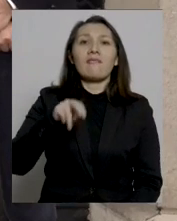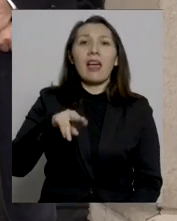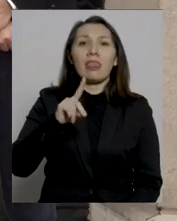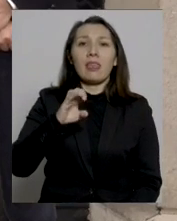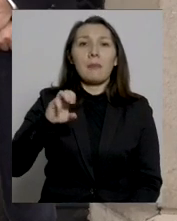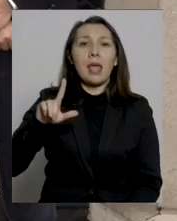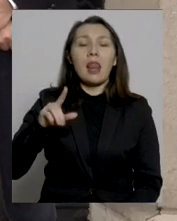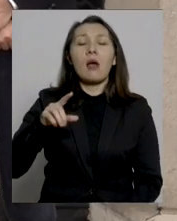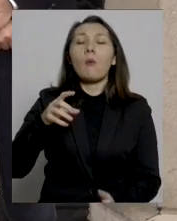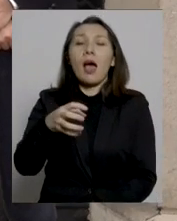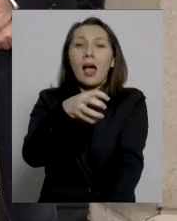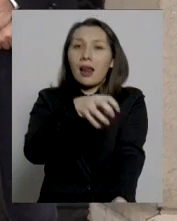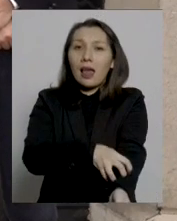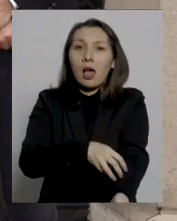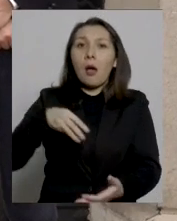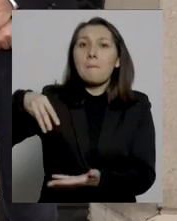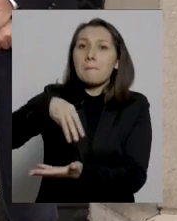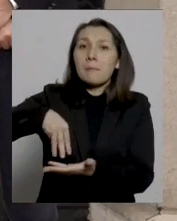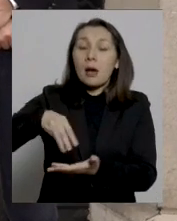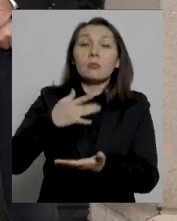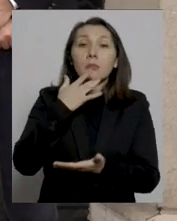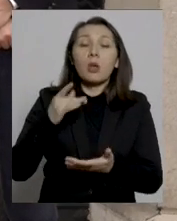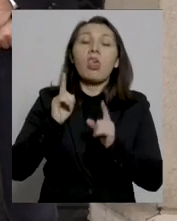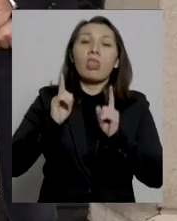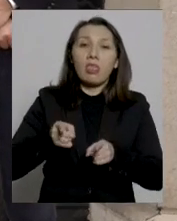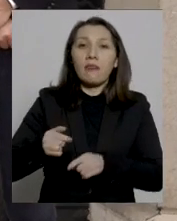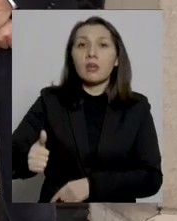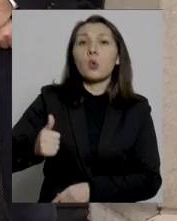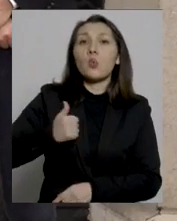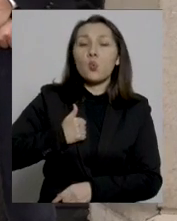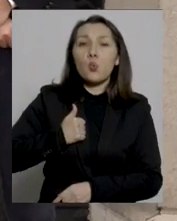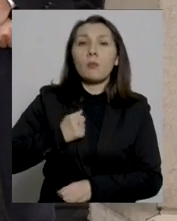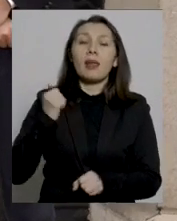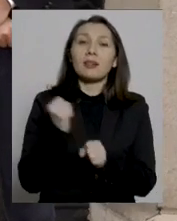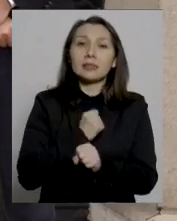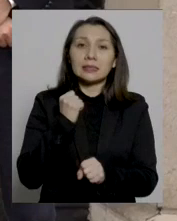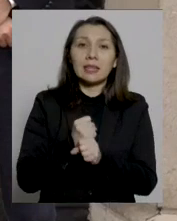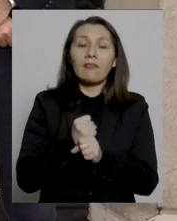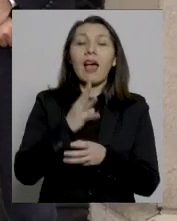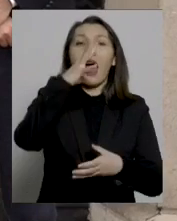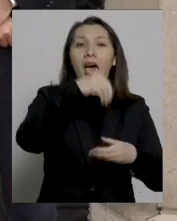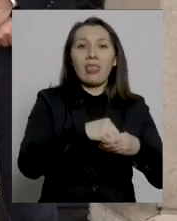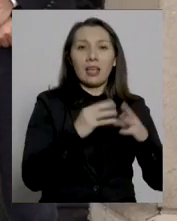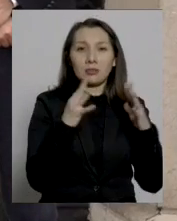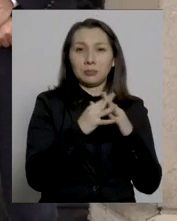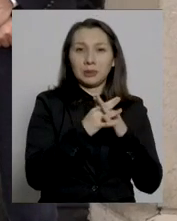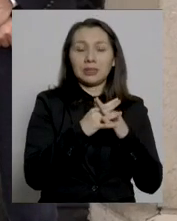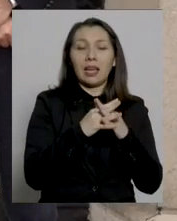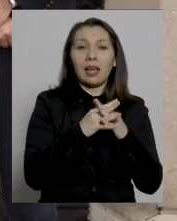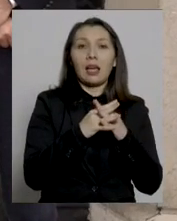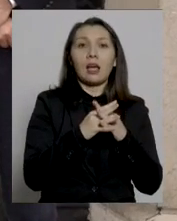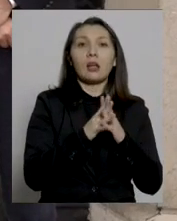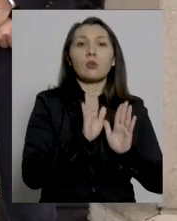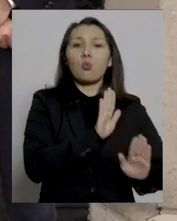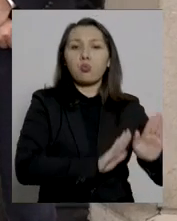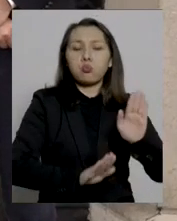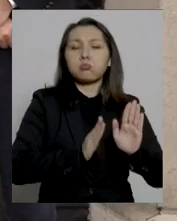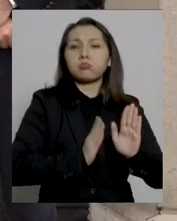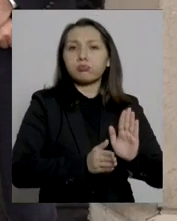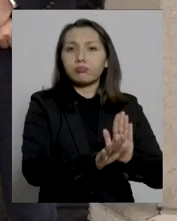la región del Maule, porque él debe cumplir labores dentro del ejército de